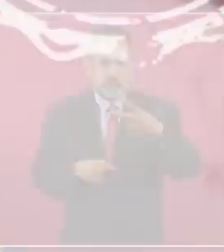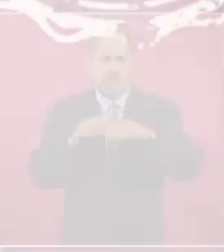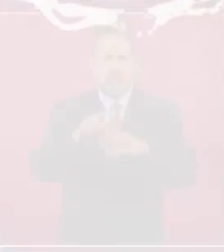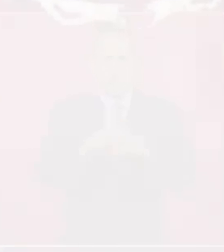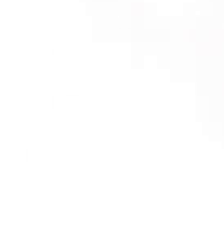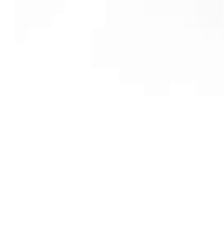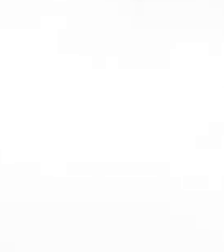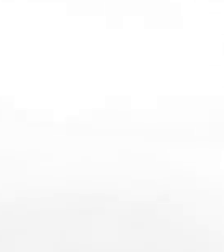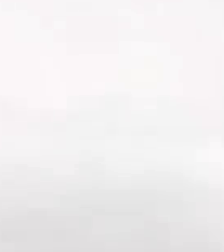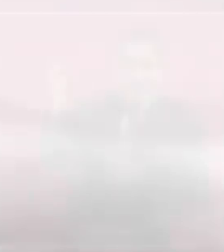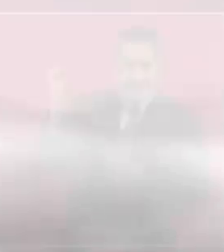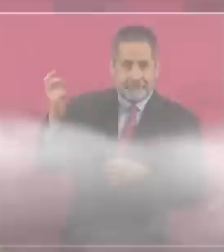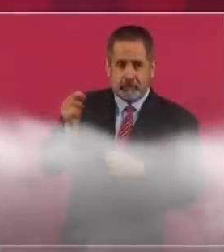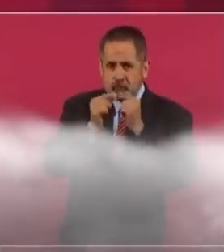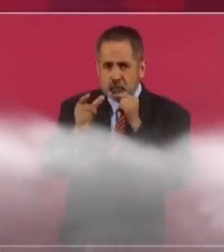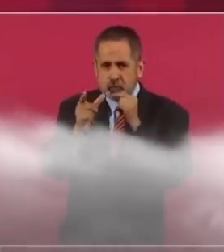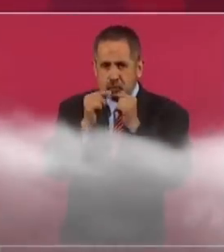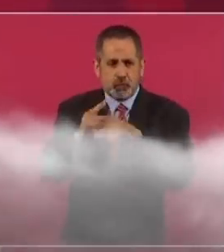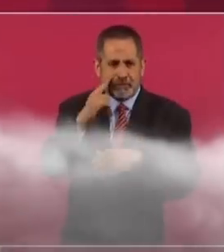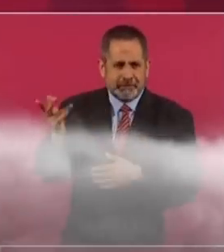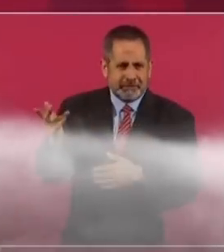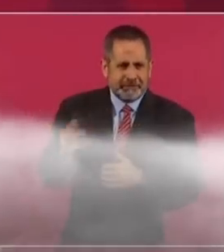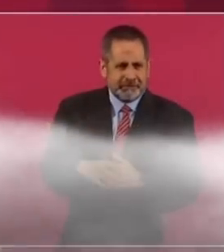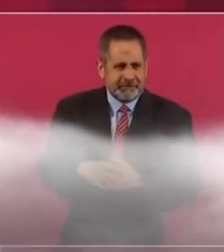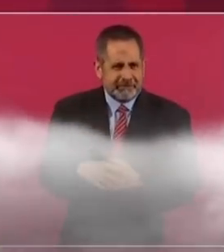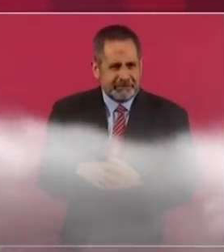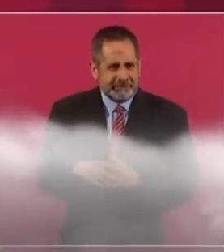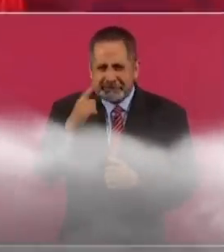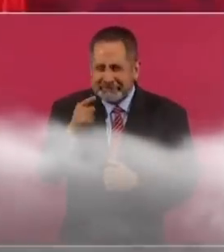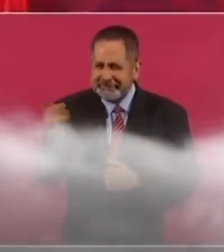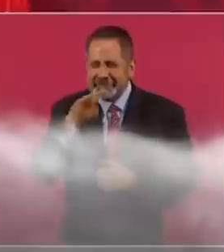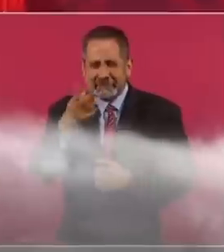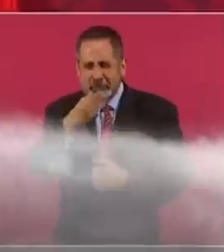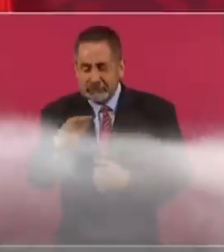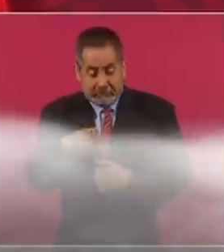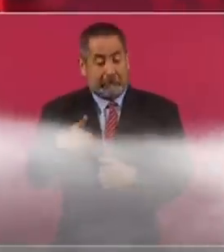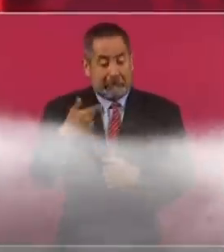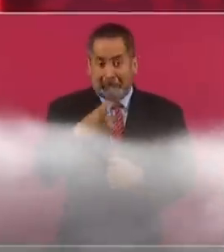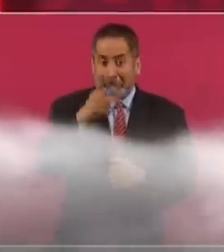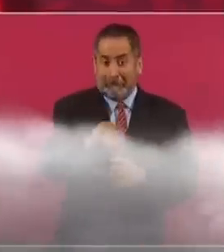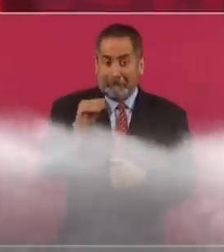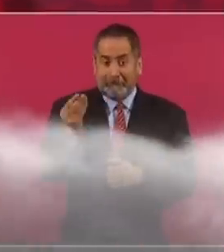es lo de los vapeadores. Sí, Abu, son atractivos, me traje uno que encontré.